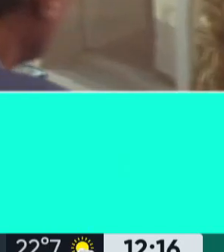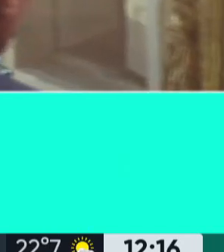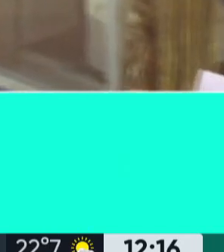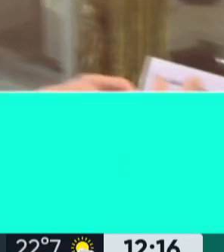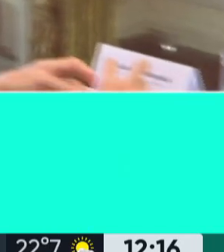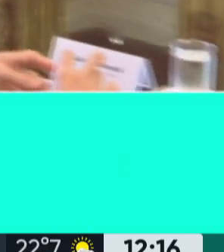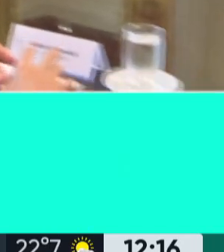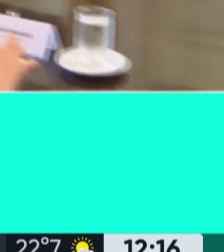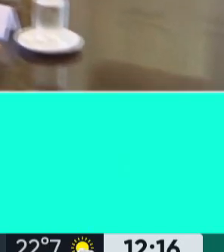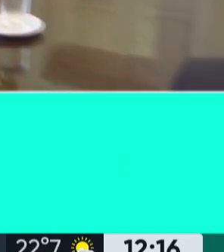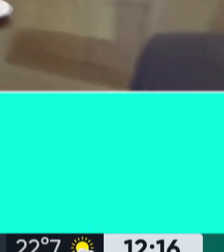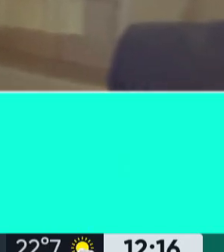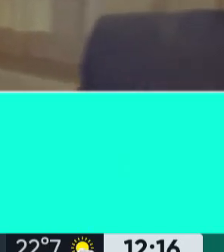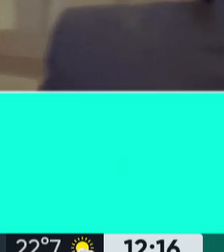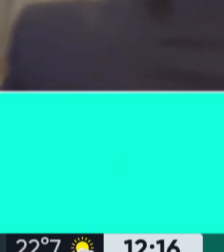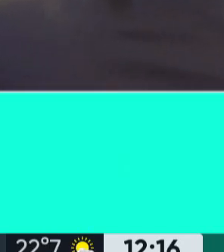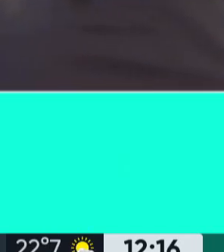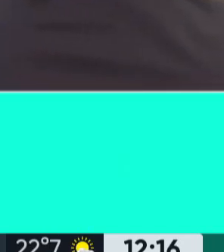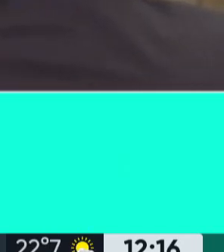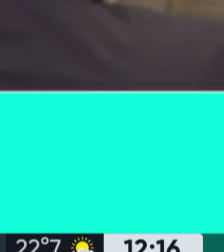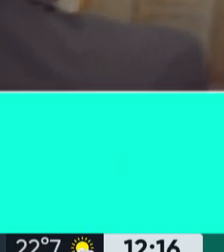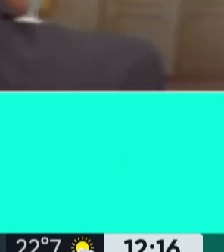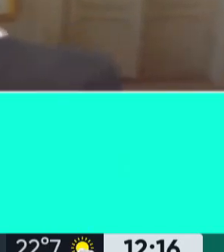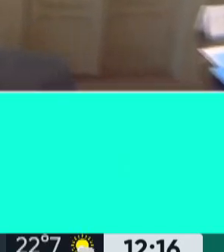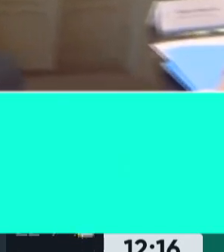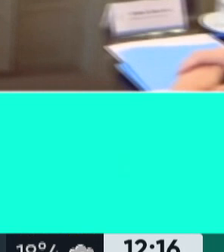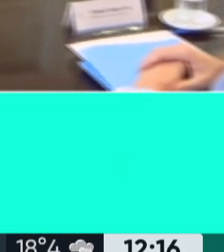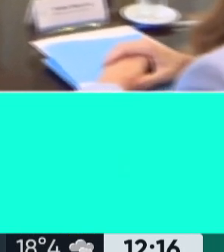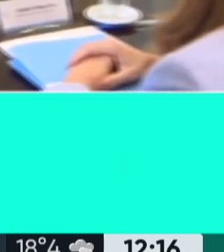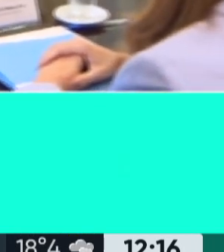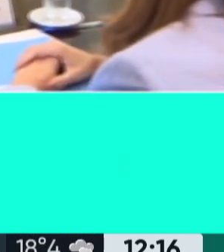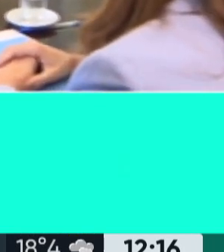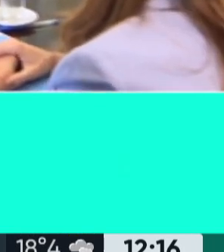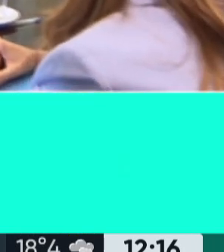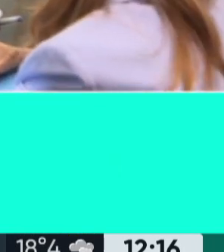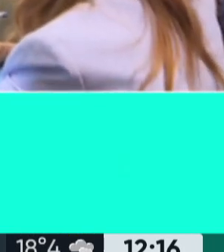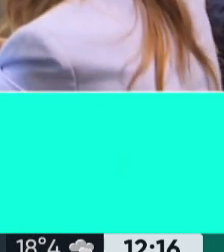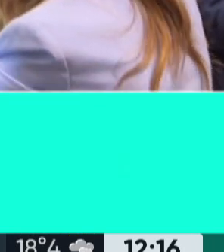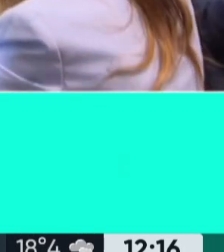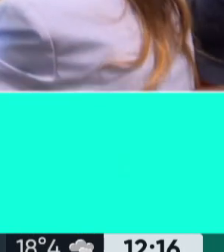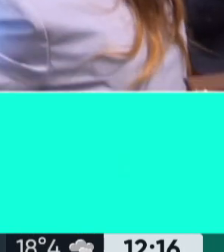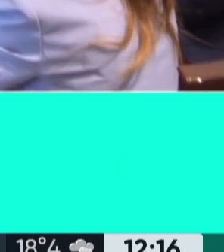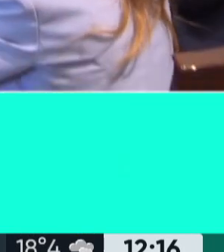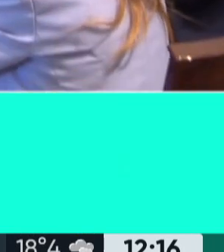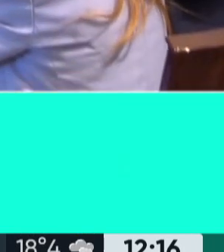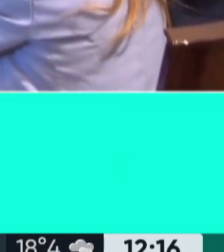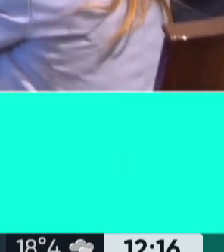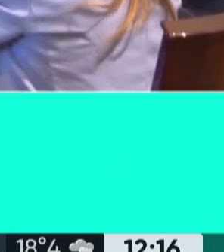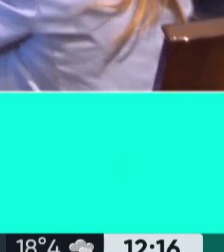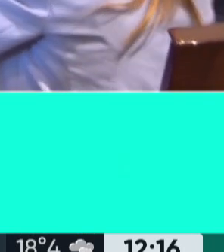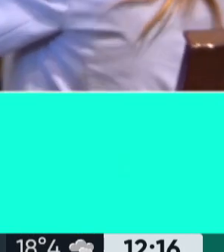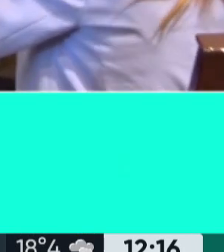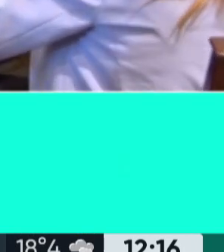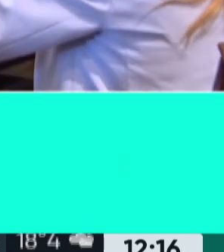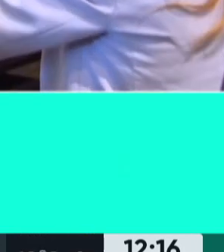prematuro, muy prematuro, mucho menos con el presidente de la Nación. Ustedes saben la relación de afecto y de cariño que tiene nuestro